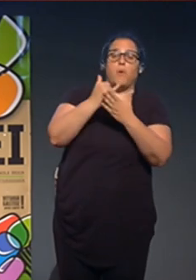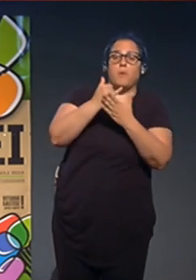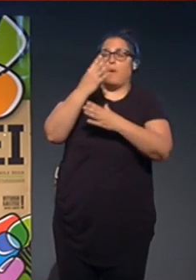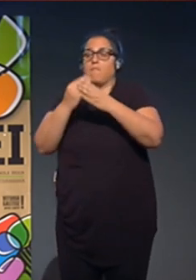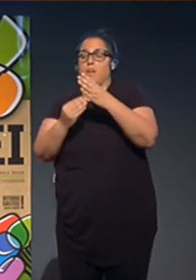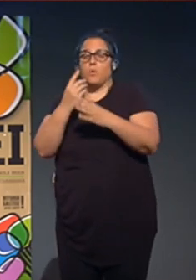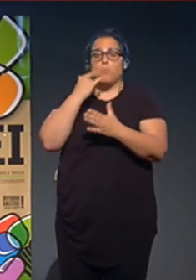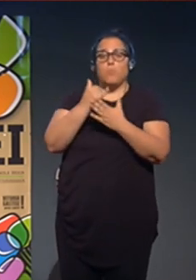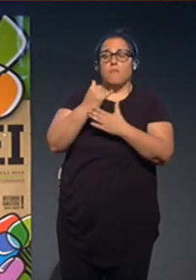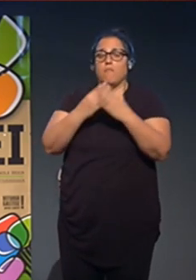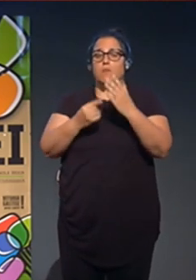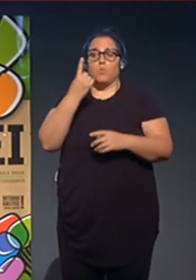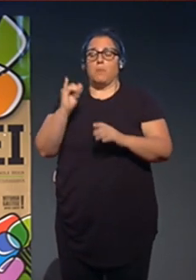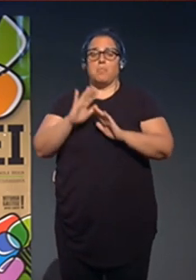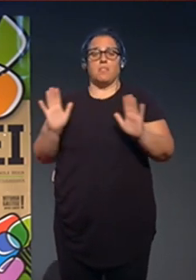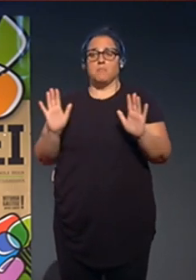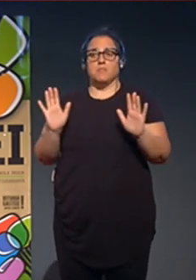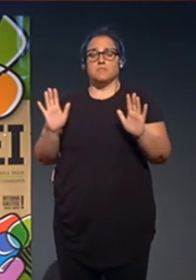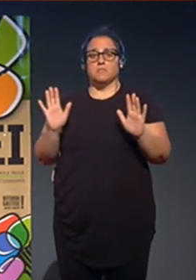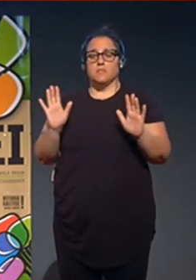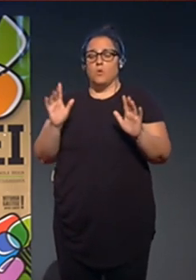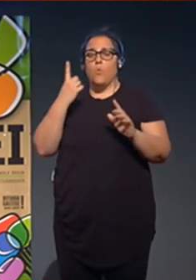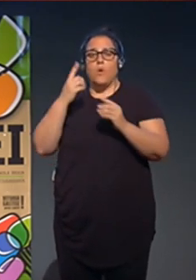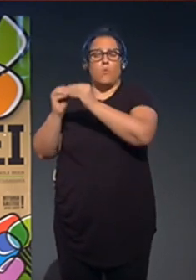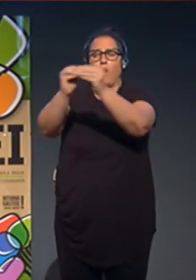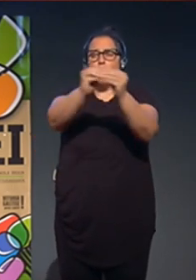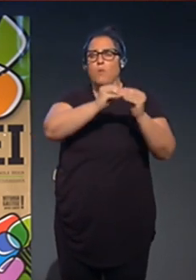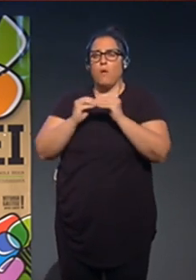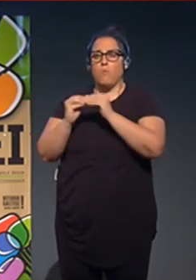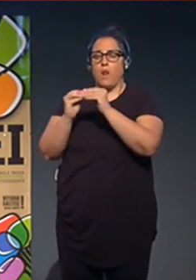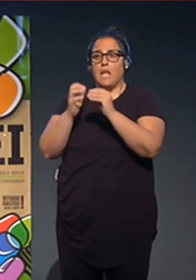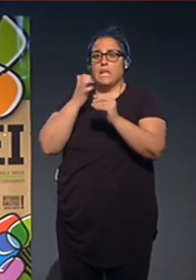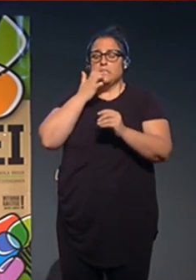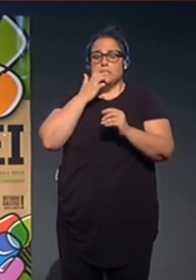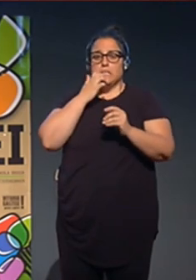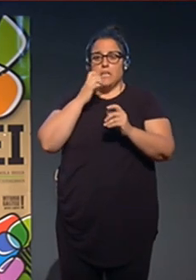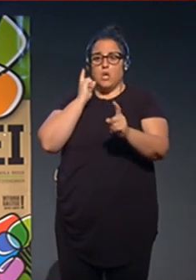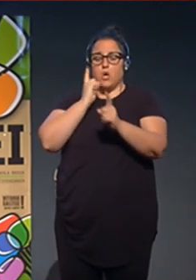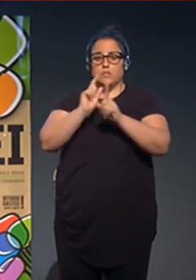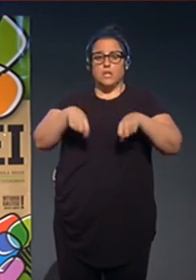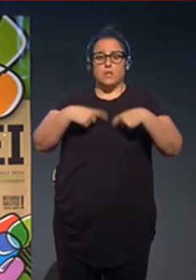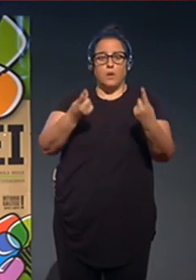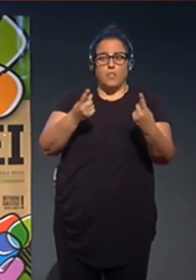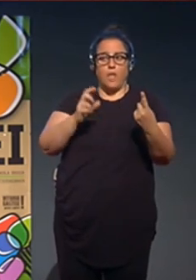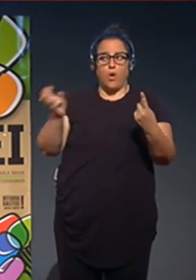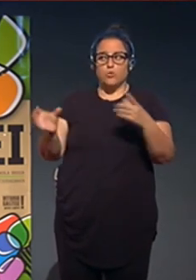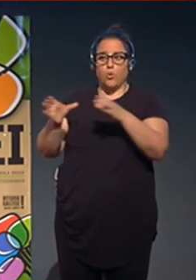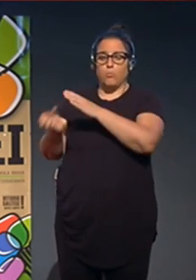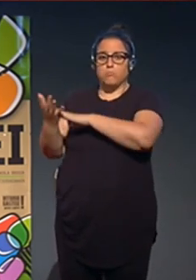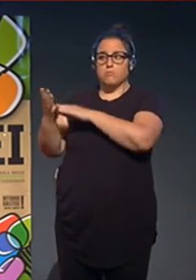propia naturaleza no hay otra cultura para sustituirla no hay otra civilización en este momento estamos todos